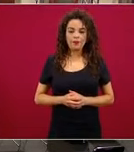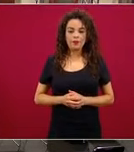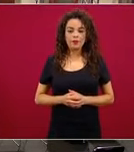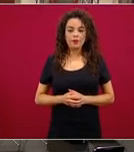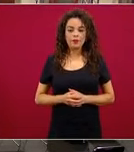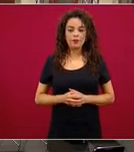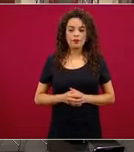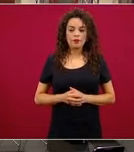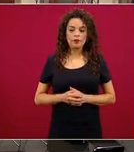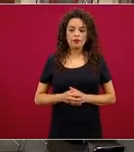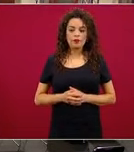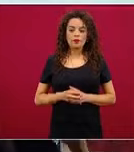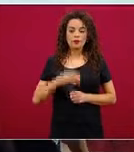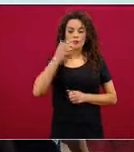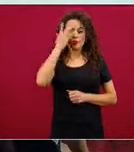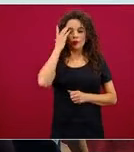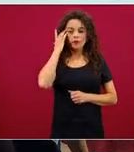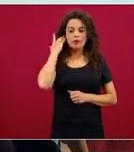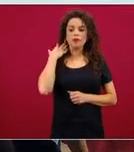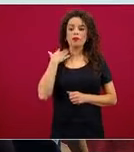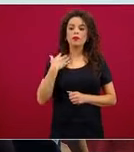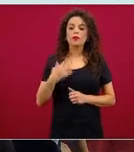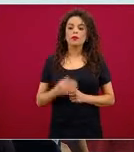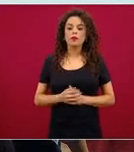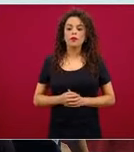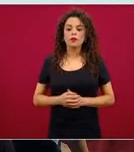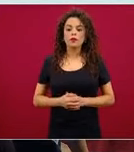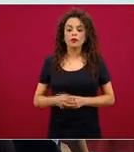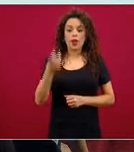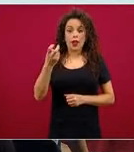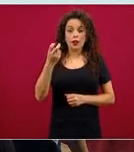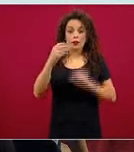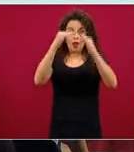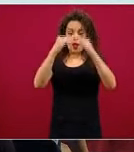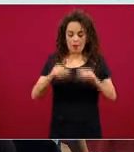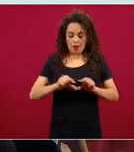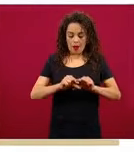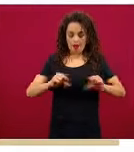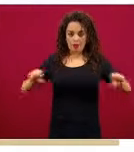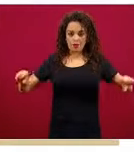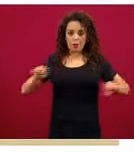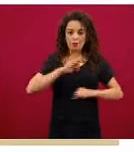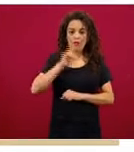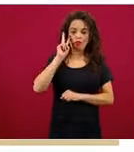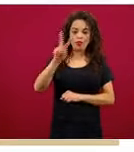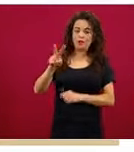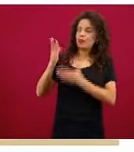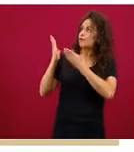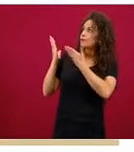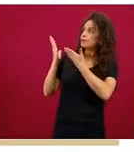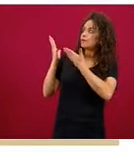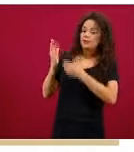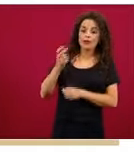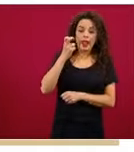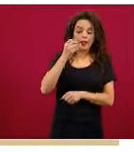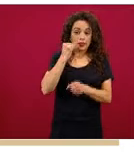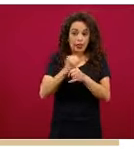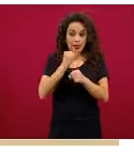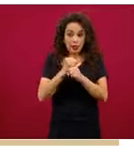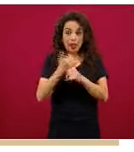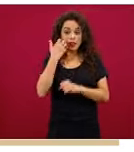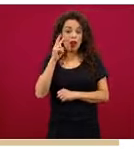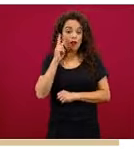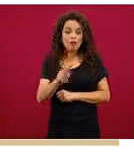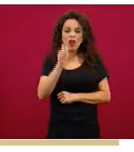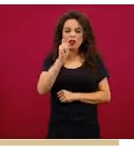Bien, decía ya Jean-Marc, en esta página está abajo la liga por si la quieren consultar, si alguno tiene curiosidad de saber cuáles son los datos y